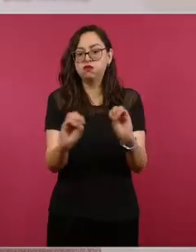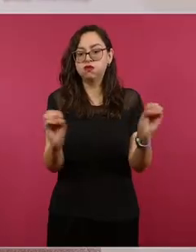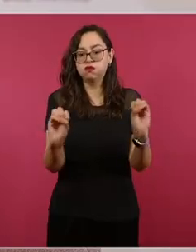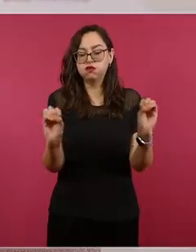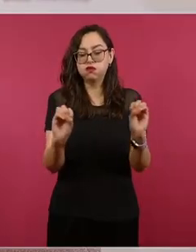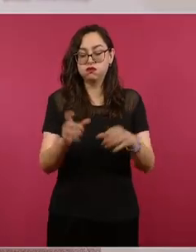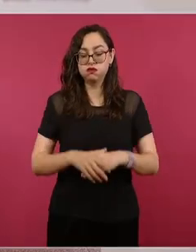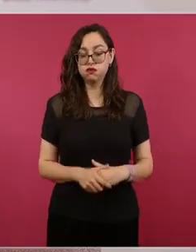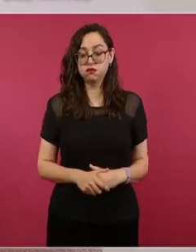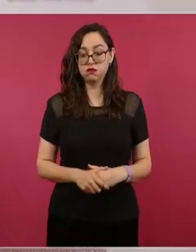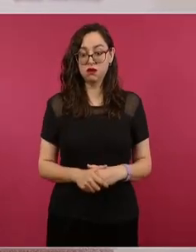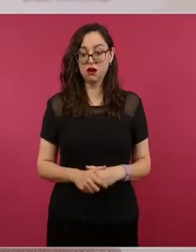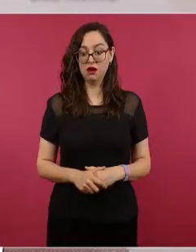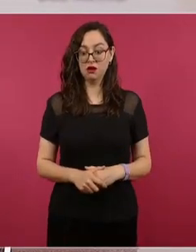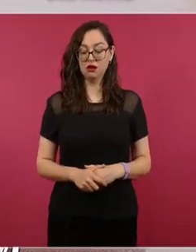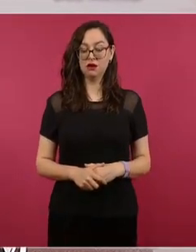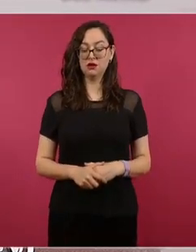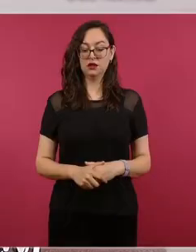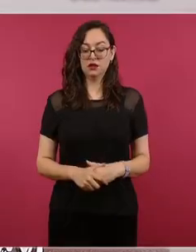Es